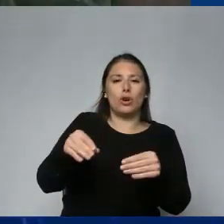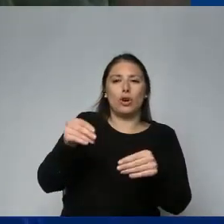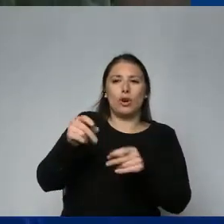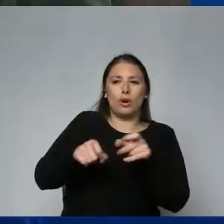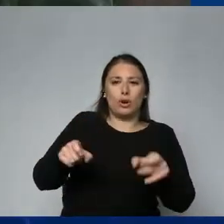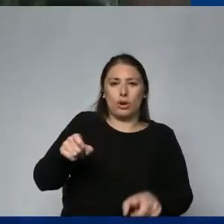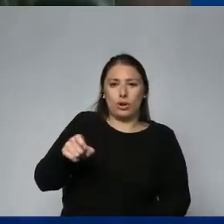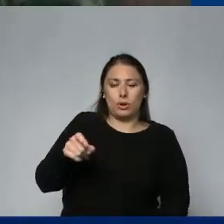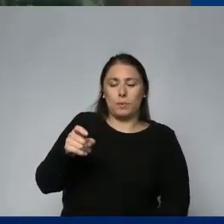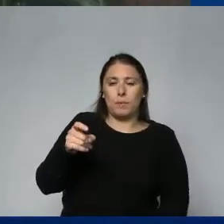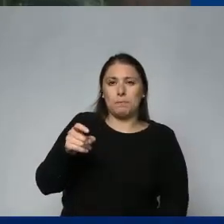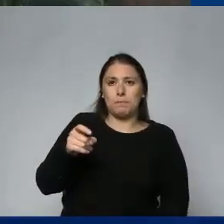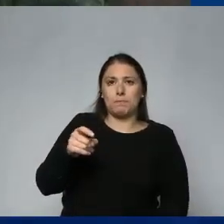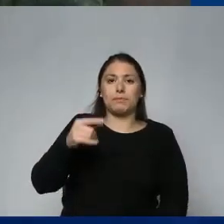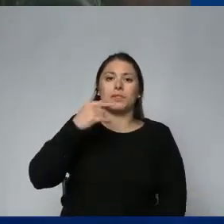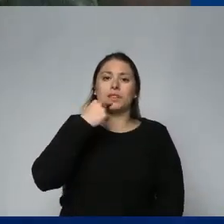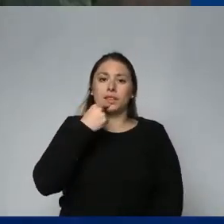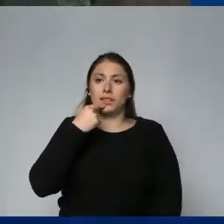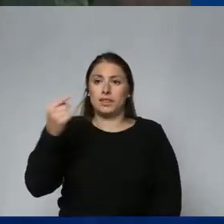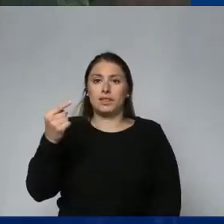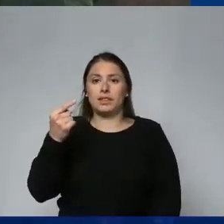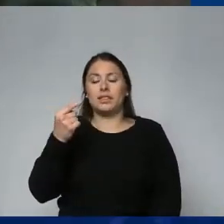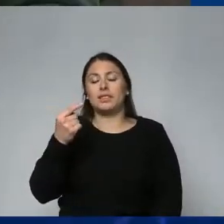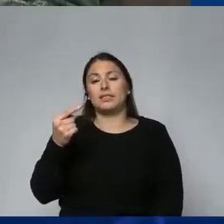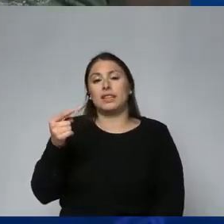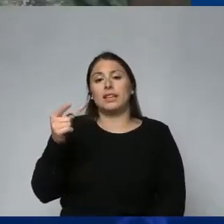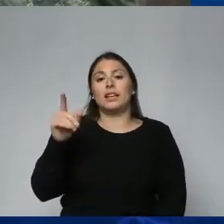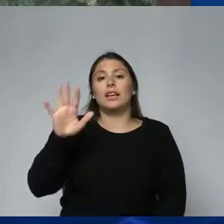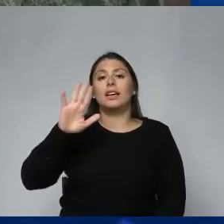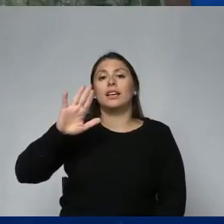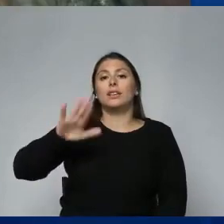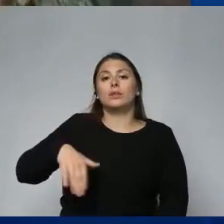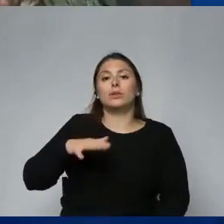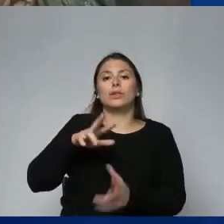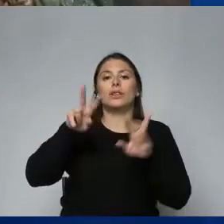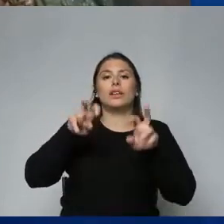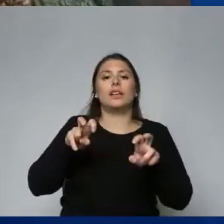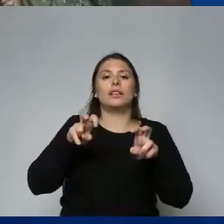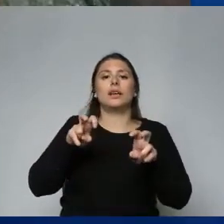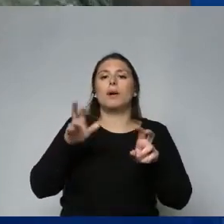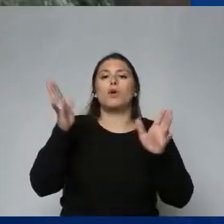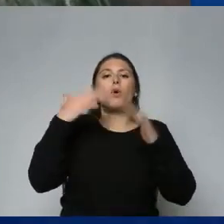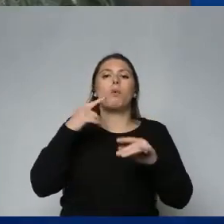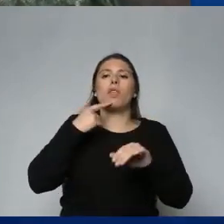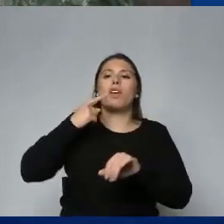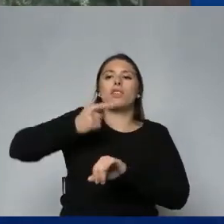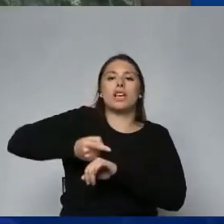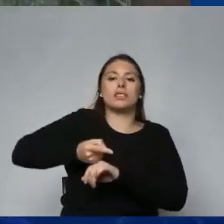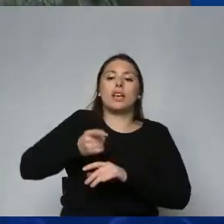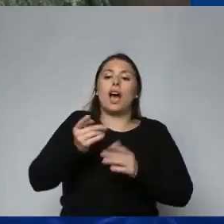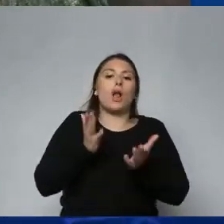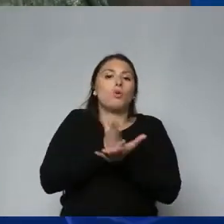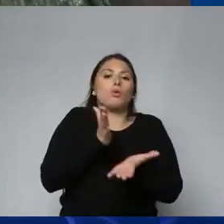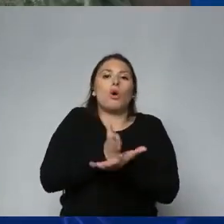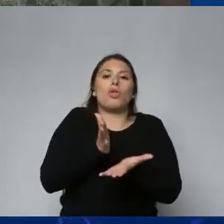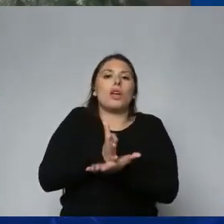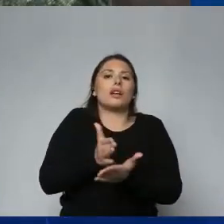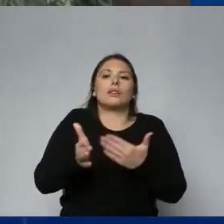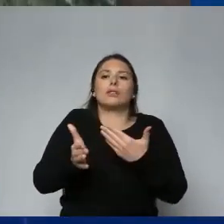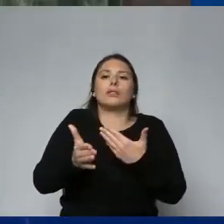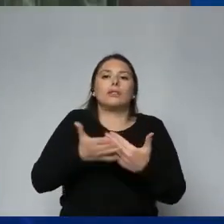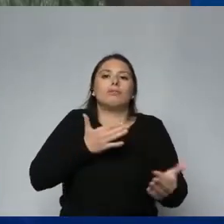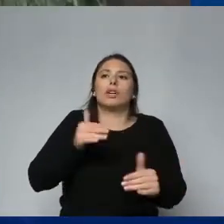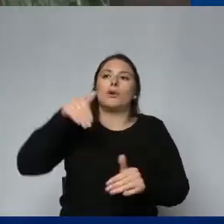que cita Ferraioli y dice que eso está en la esfera de lo no decidible. O sea, hay derechos que son